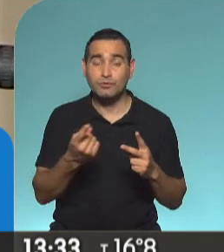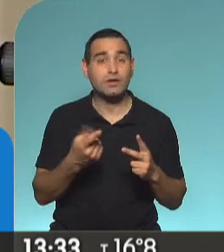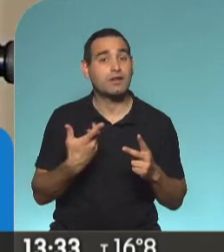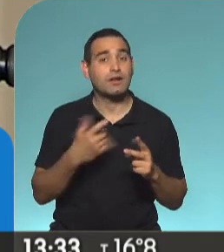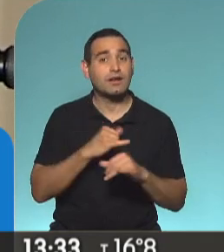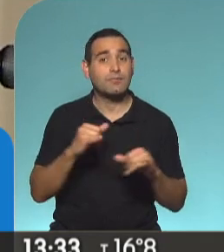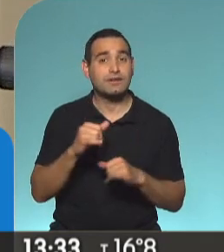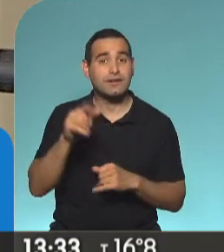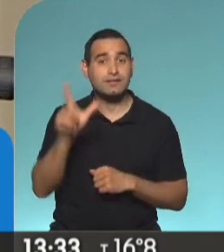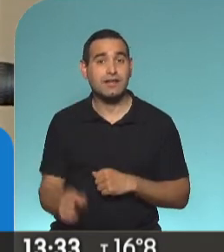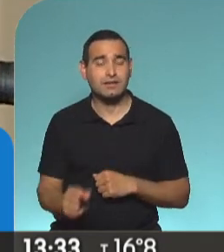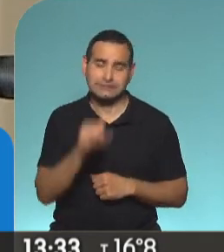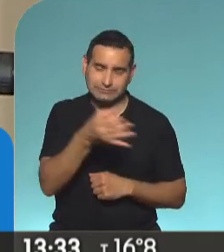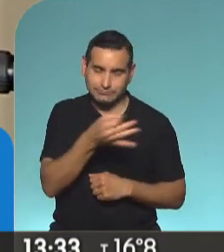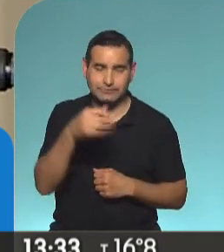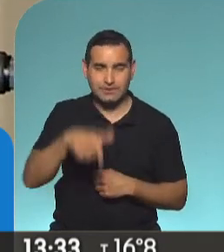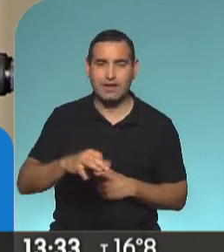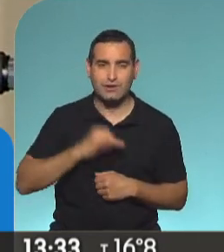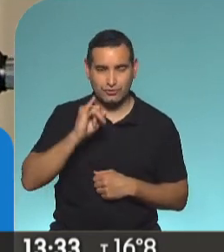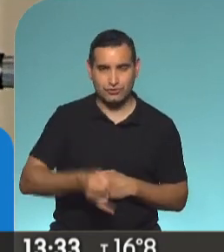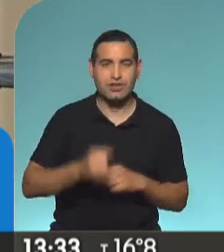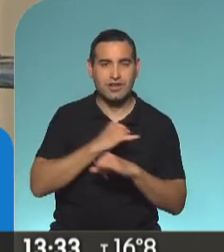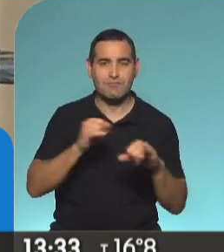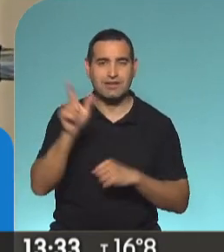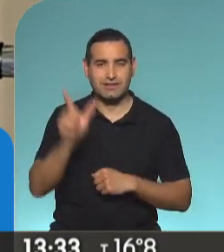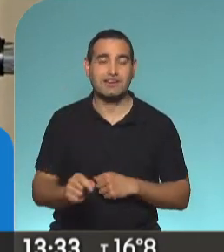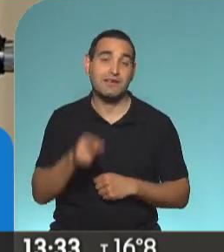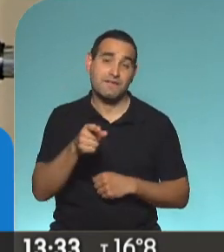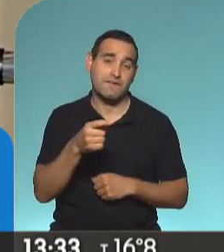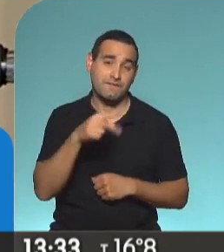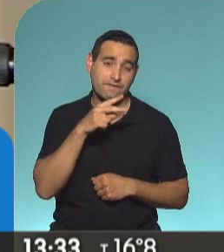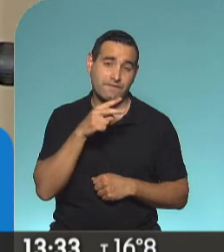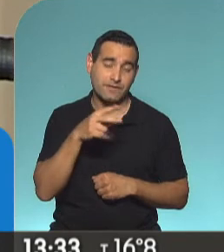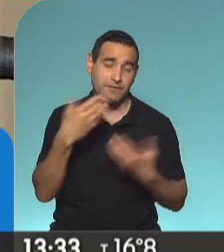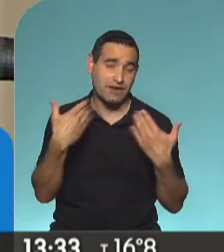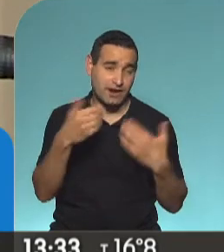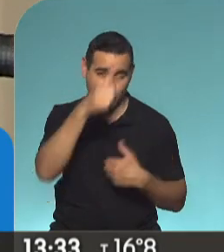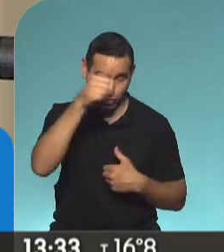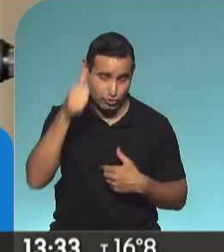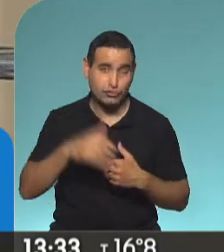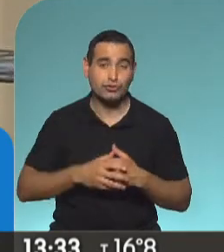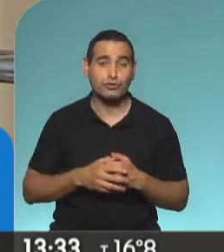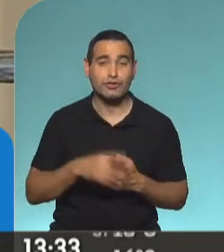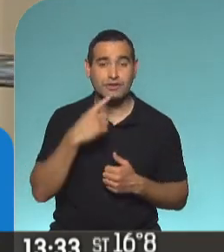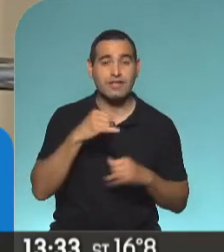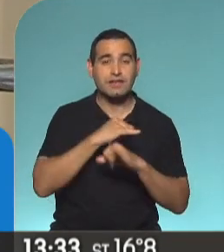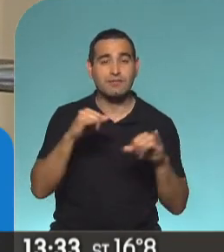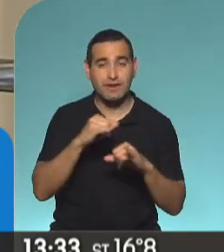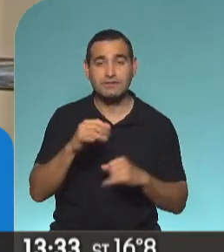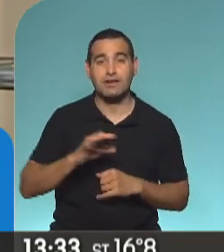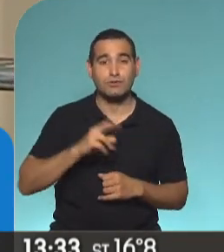hace? Sí, este año vamos a tener campaña antártica verano. Como nosotros decimos campaña antártica verano